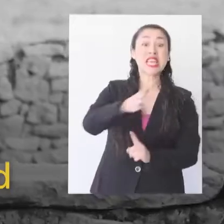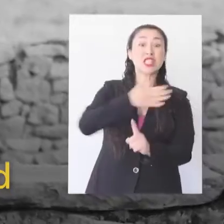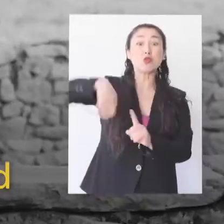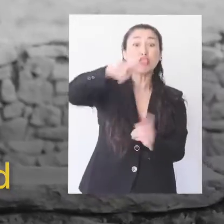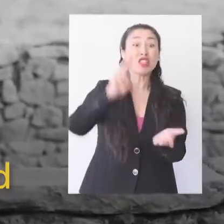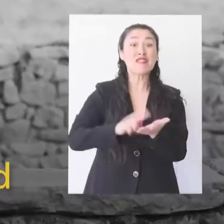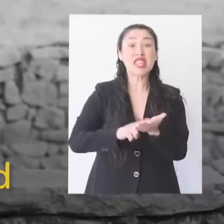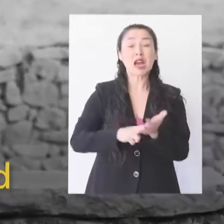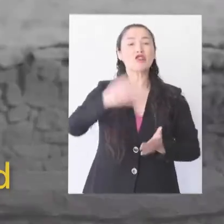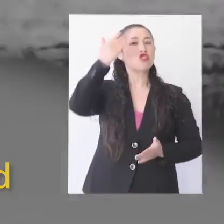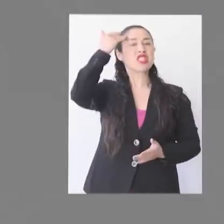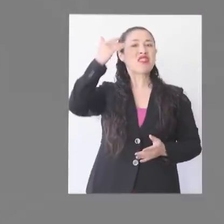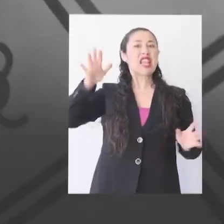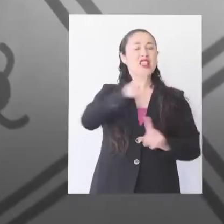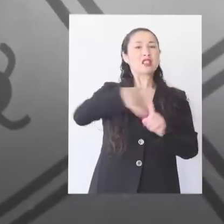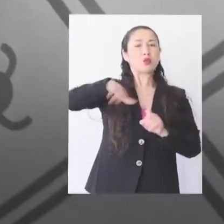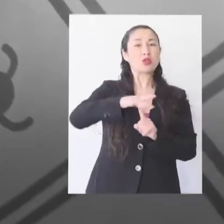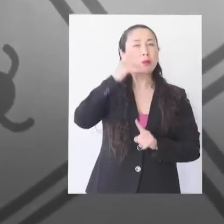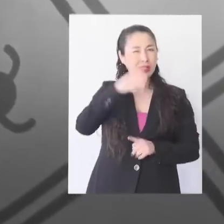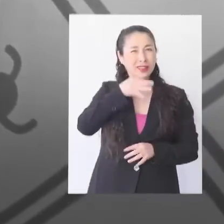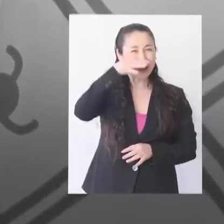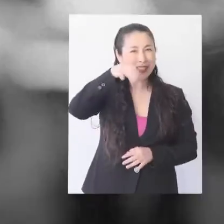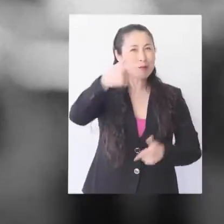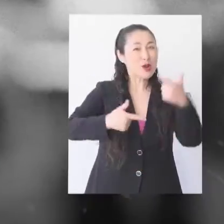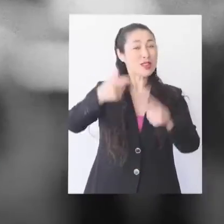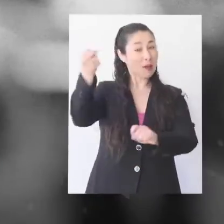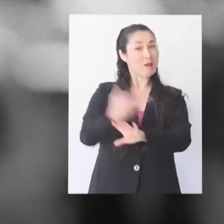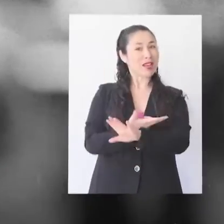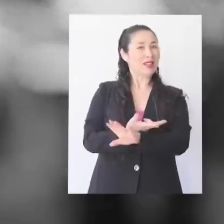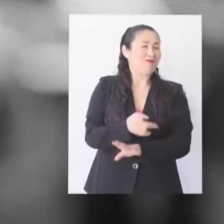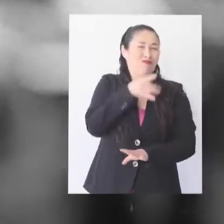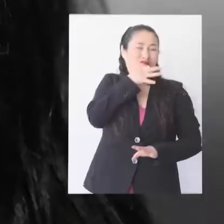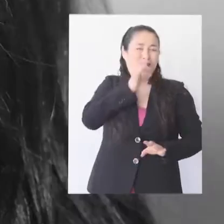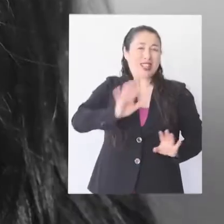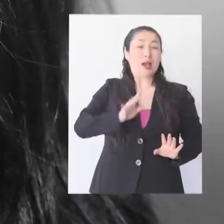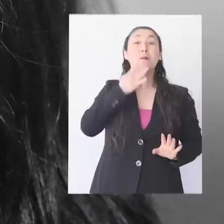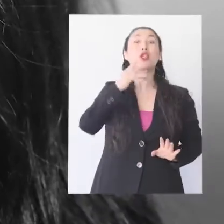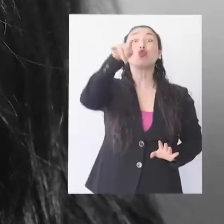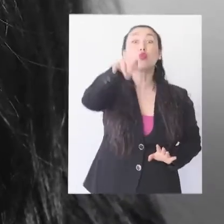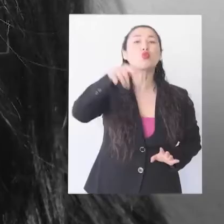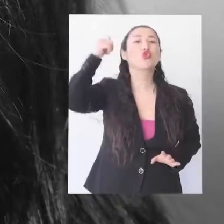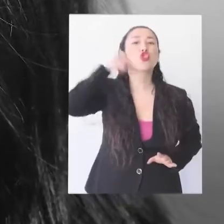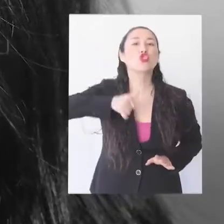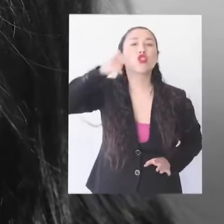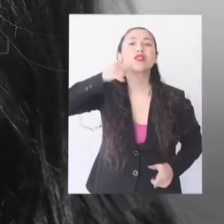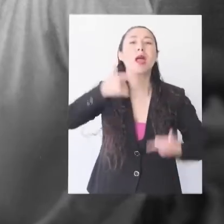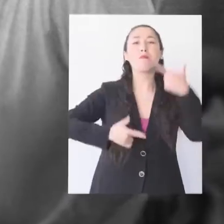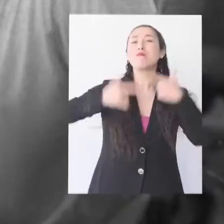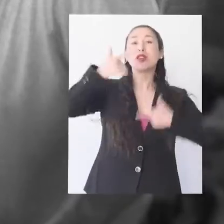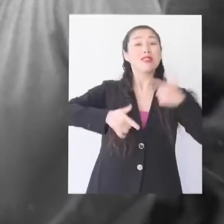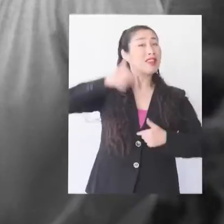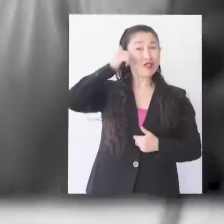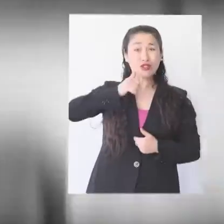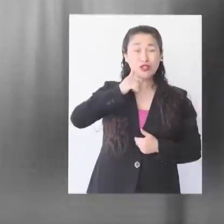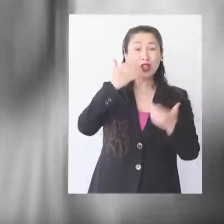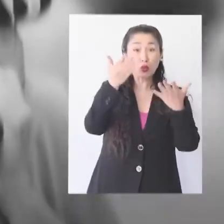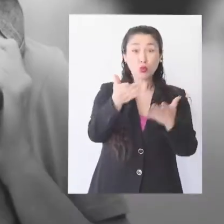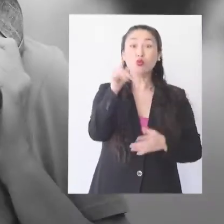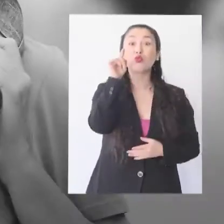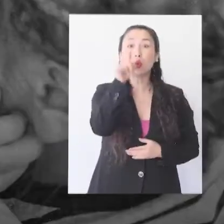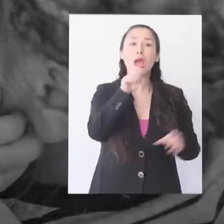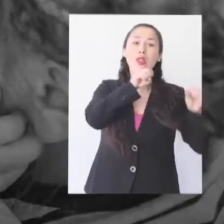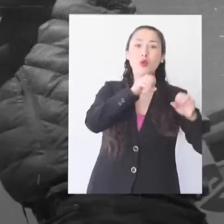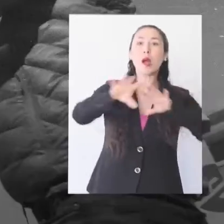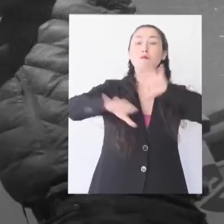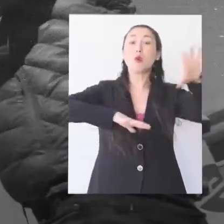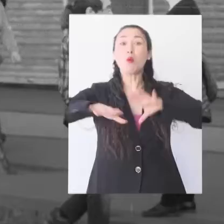idea de la realidad. Pero no te voy a decir a ti que la política es una mierda, porque tú haces política todos los días. Tú,